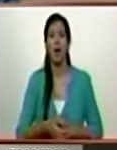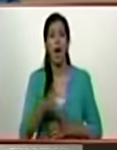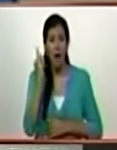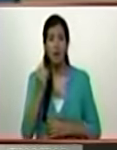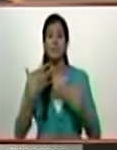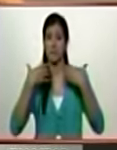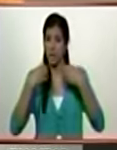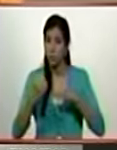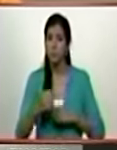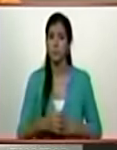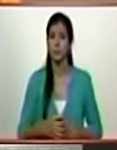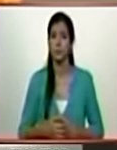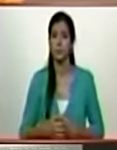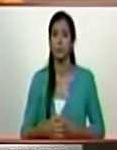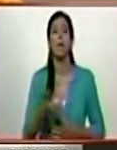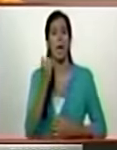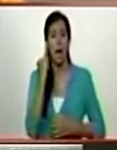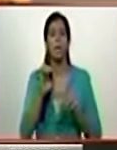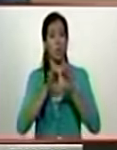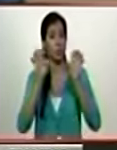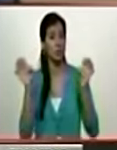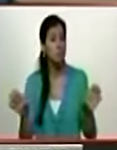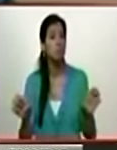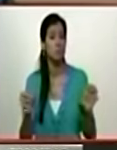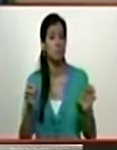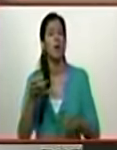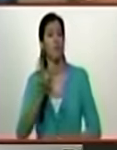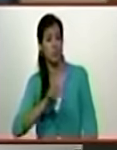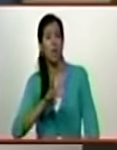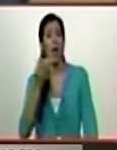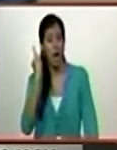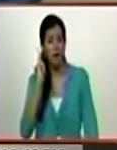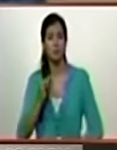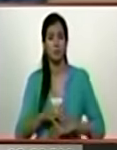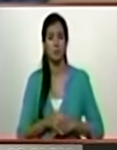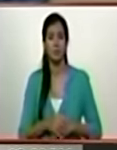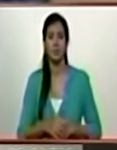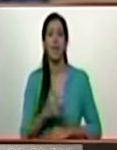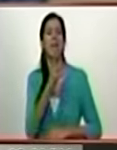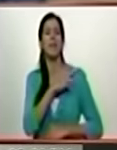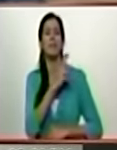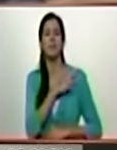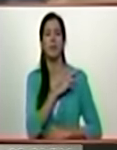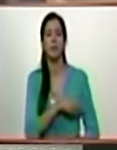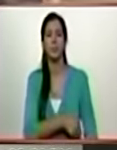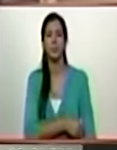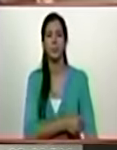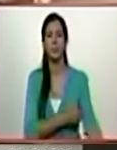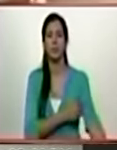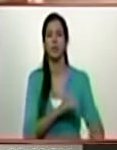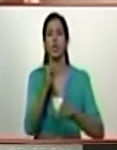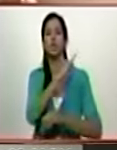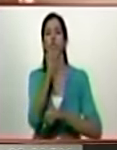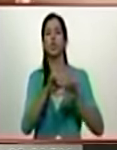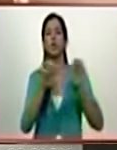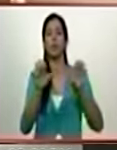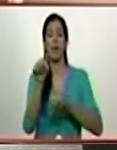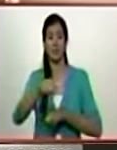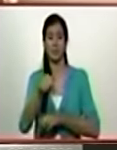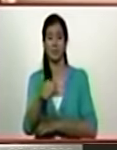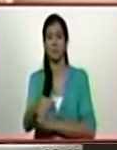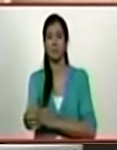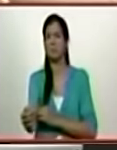hay salud, aquí hay educación. Me dice la jefa de la zona educativa que aquí en la zona nada